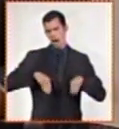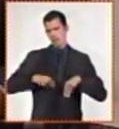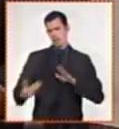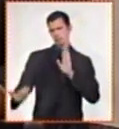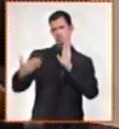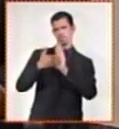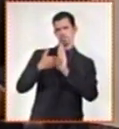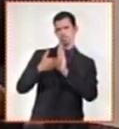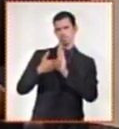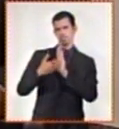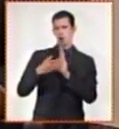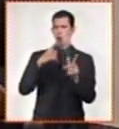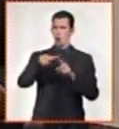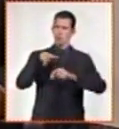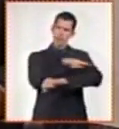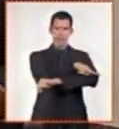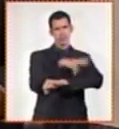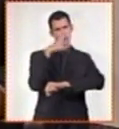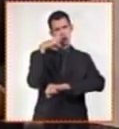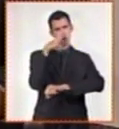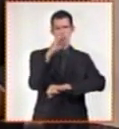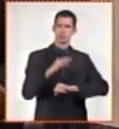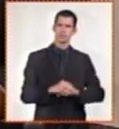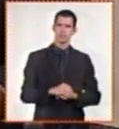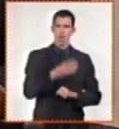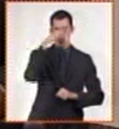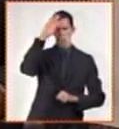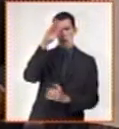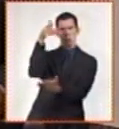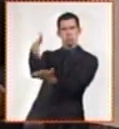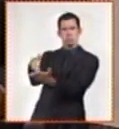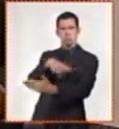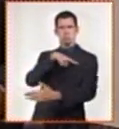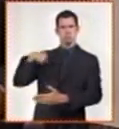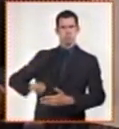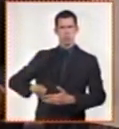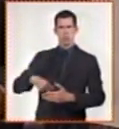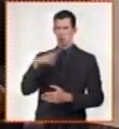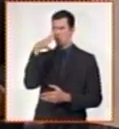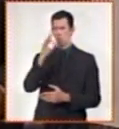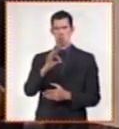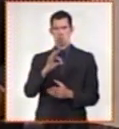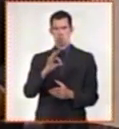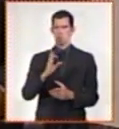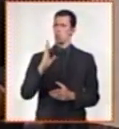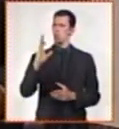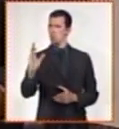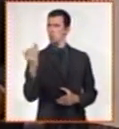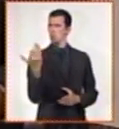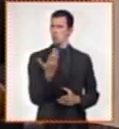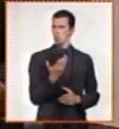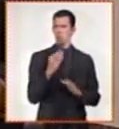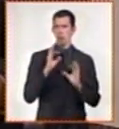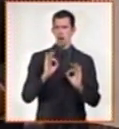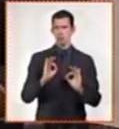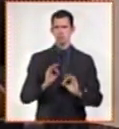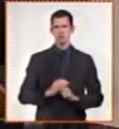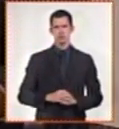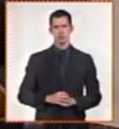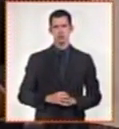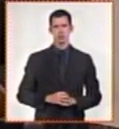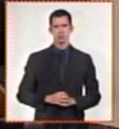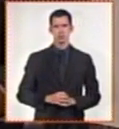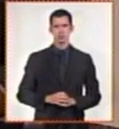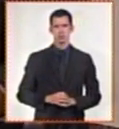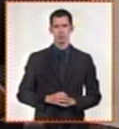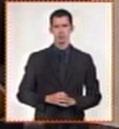China y violación de su soberanía nacional. Y China, por nuestra parte, apoya a Cuba, exigiendo que